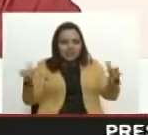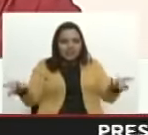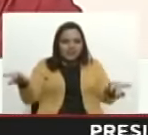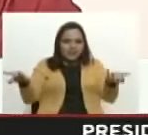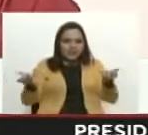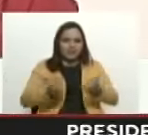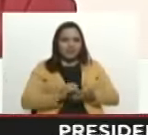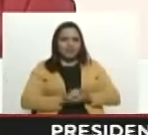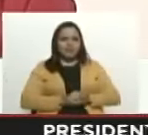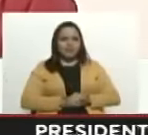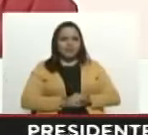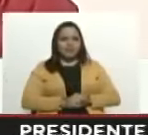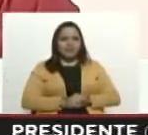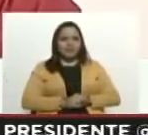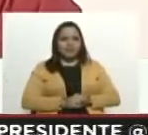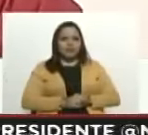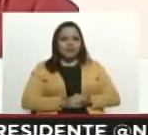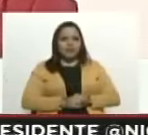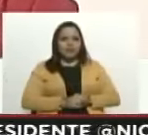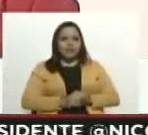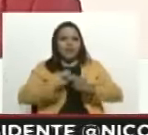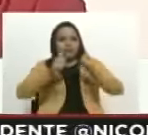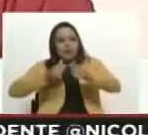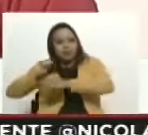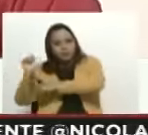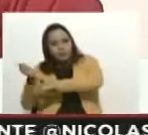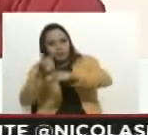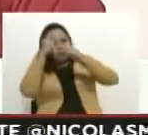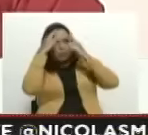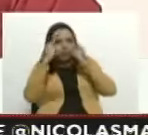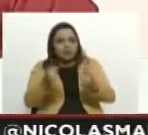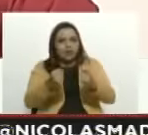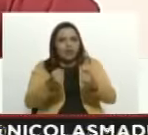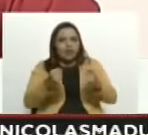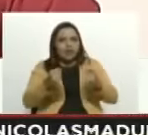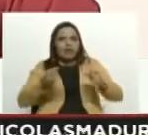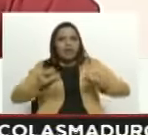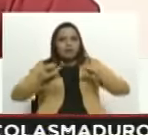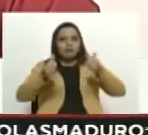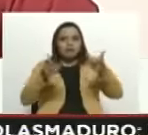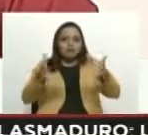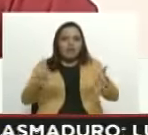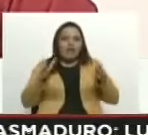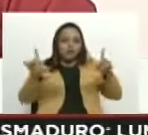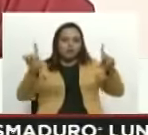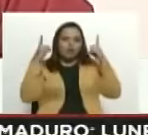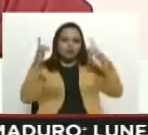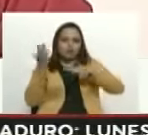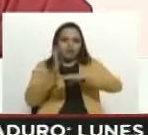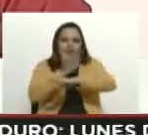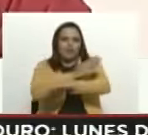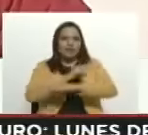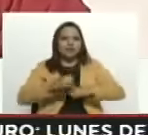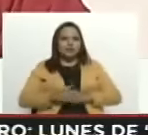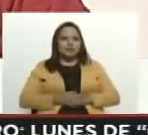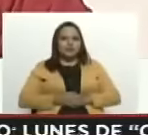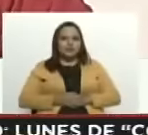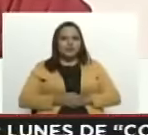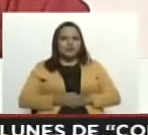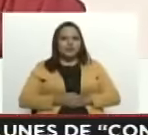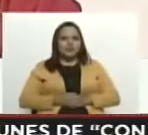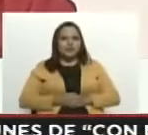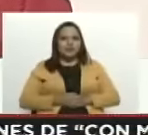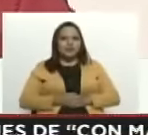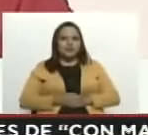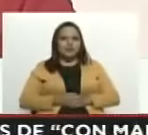diferenciar. Comenzó el béisbol profesional y comenzó ganando los Tiburones. Yo dije que no iba a decir eso, ¿vale? Porque no me parece...